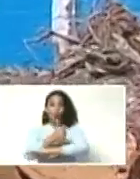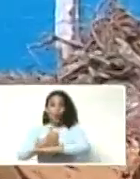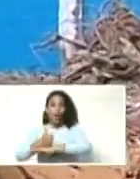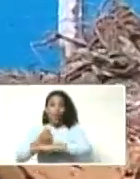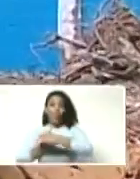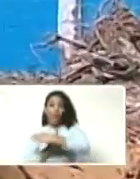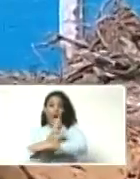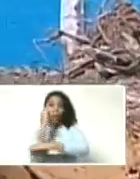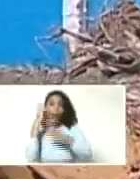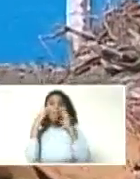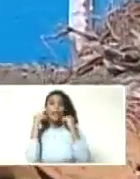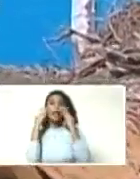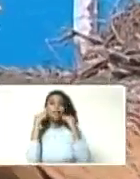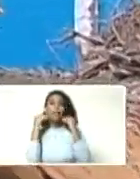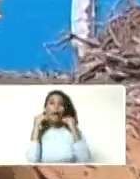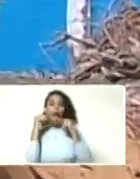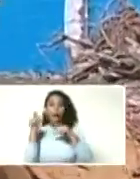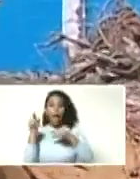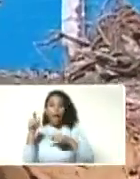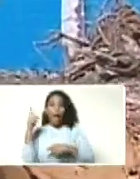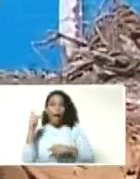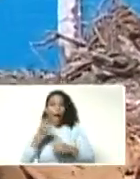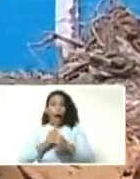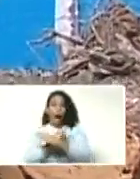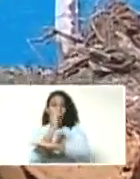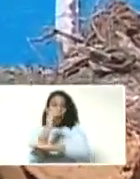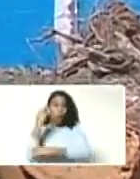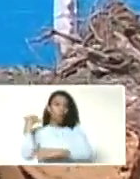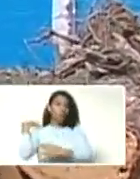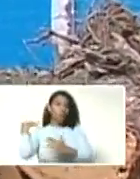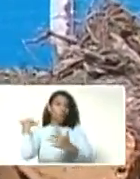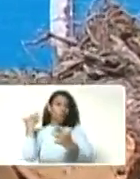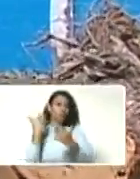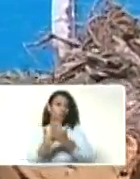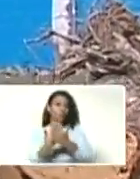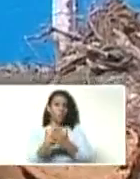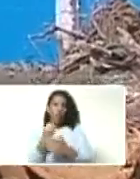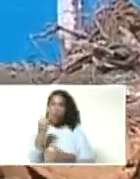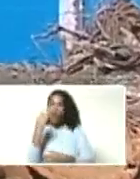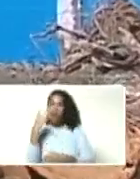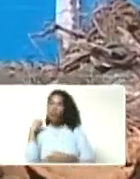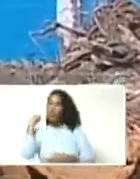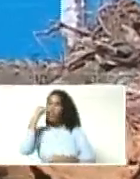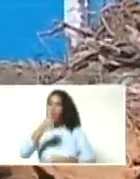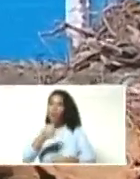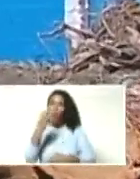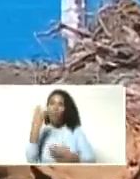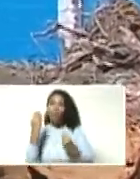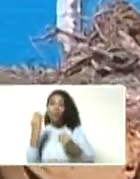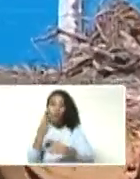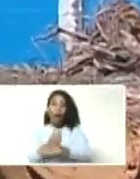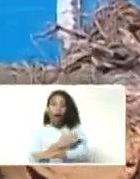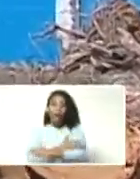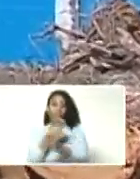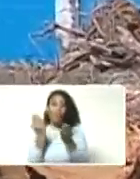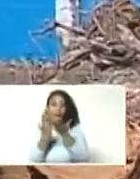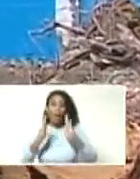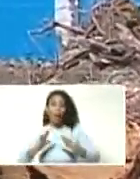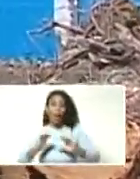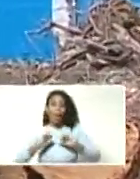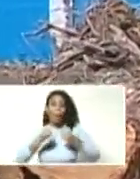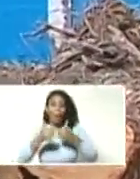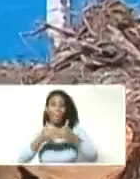arborística. Toda la pinta de ser un árbol centenario que estaba aquí, quién sabe de cuánto tiempo, mucho antes de que esta escuela fuera